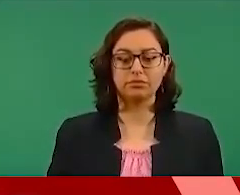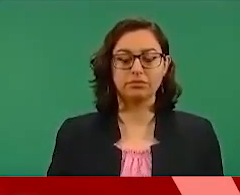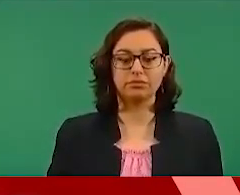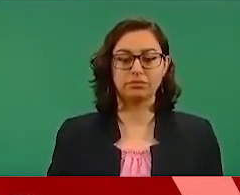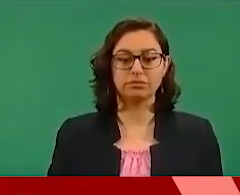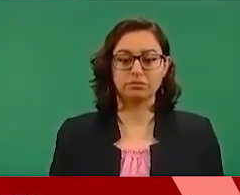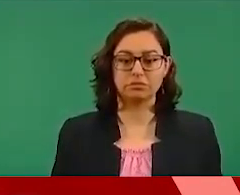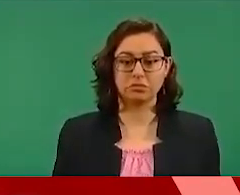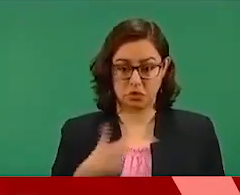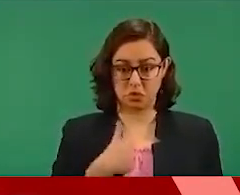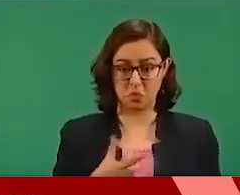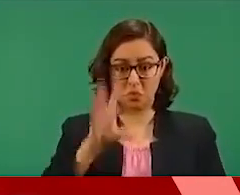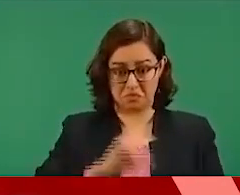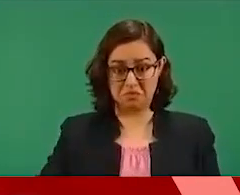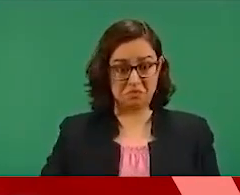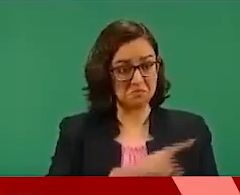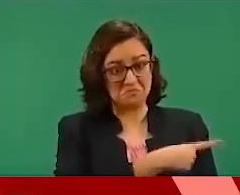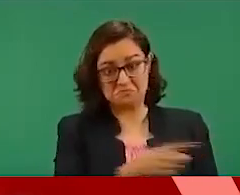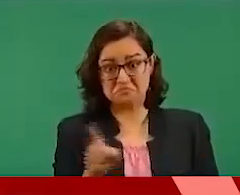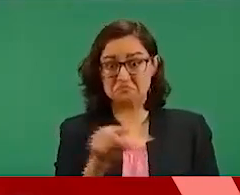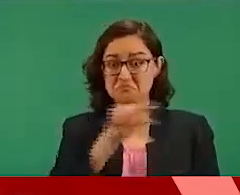aceptar que particulares